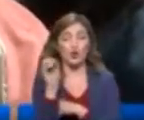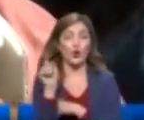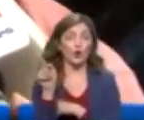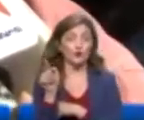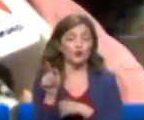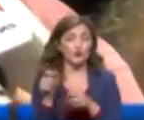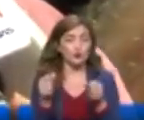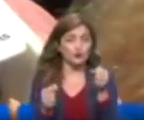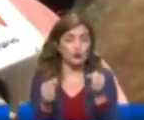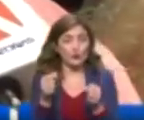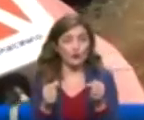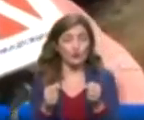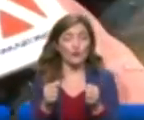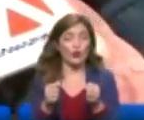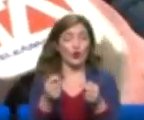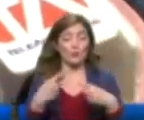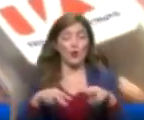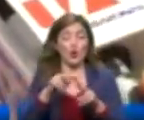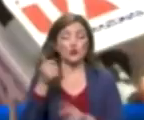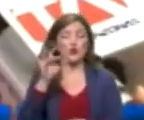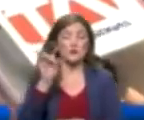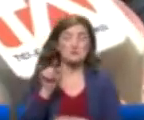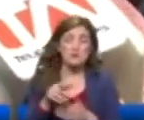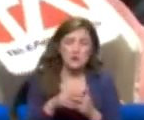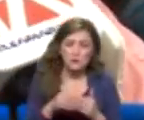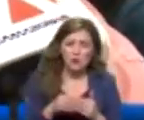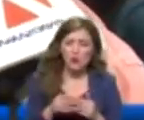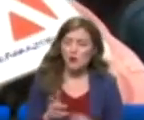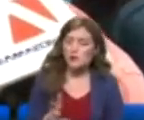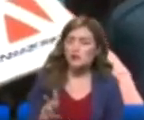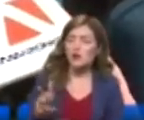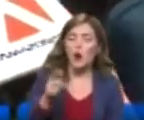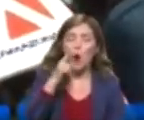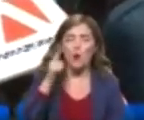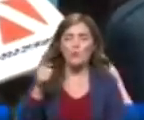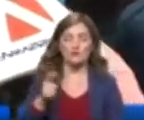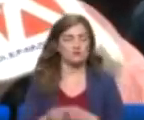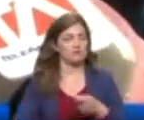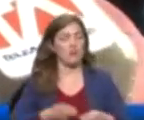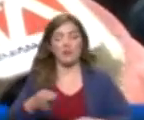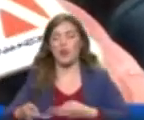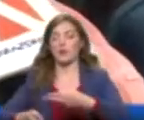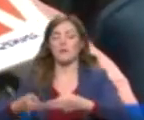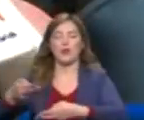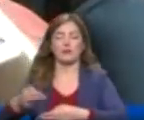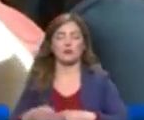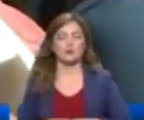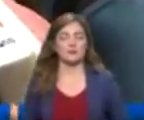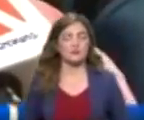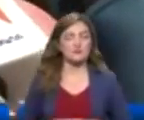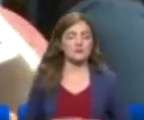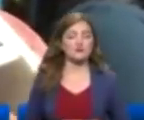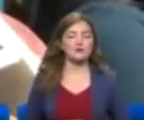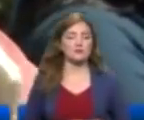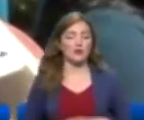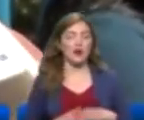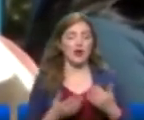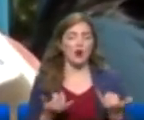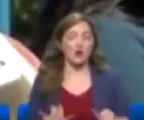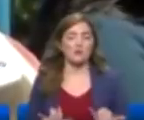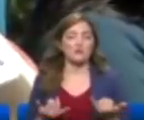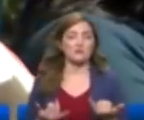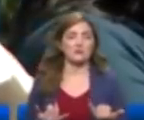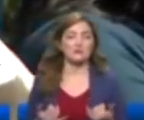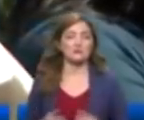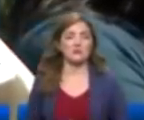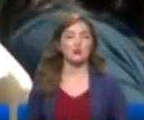entregó su vehículo de más de $18,000 para que el señor le venda. Pero hasta la fecha, hace más